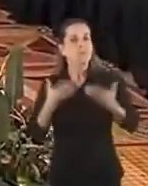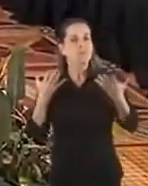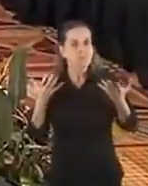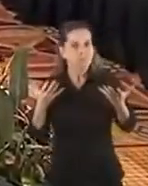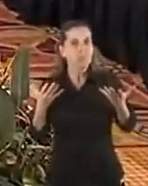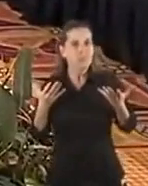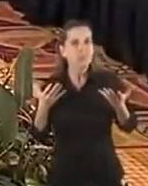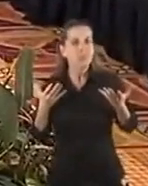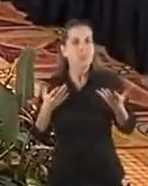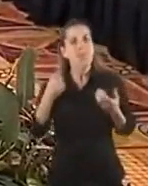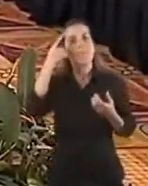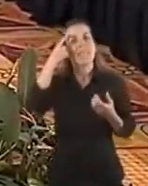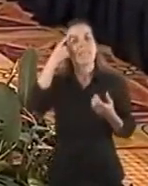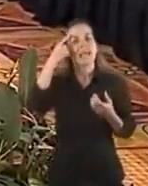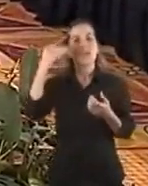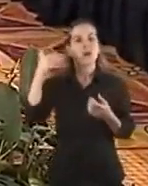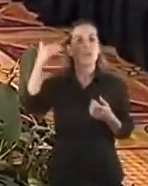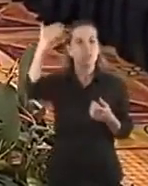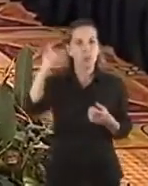miras hacia el futuro.